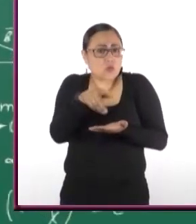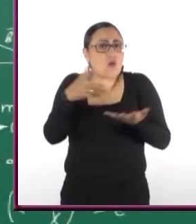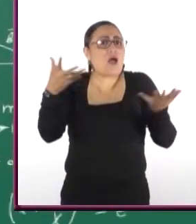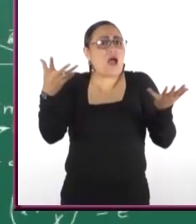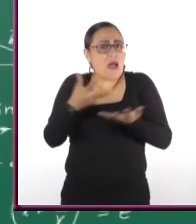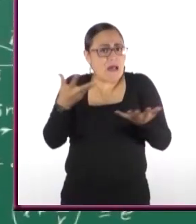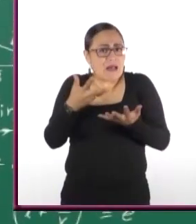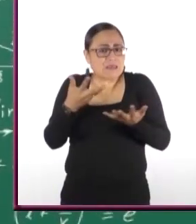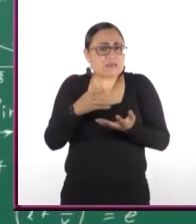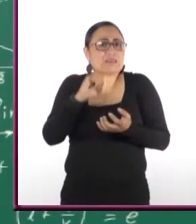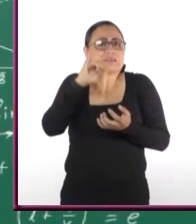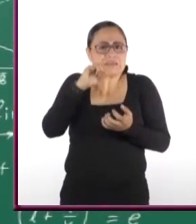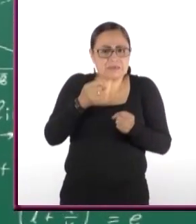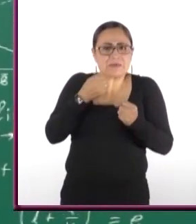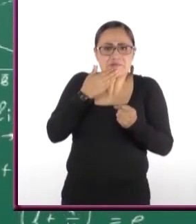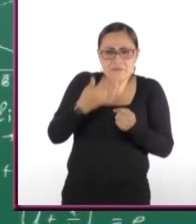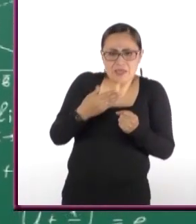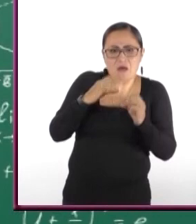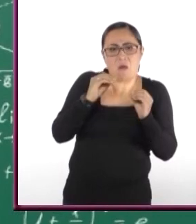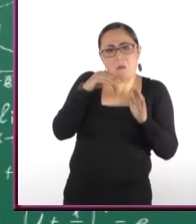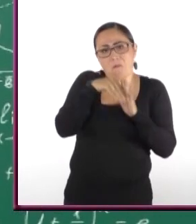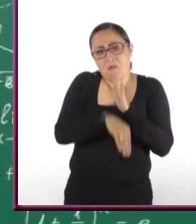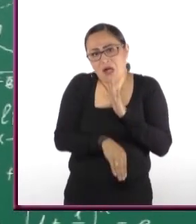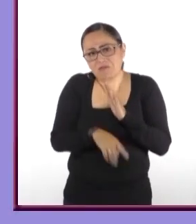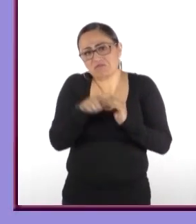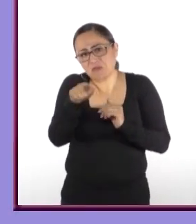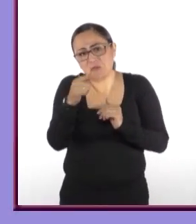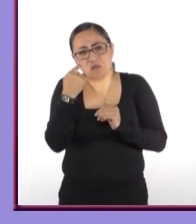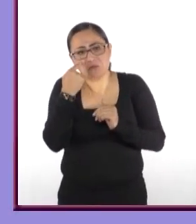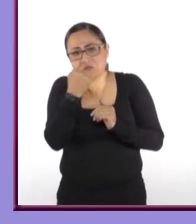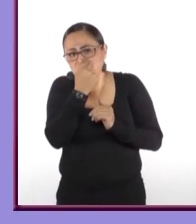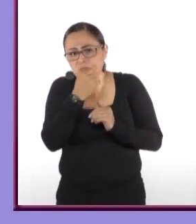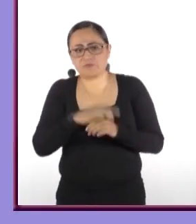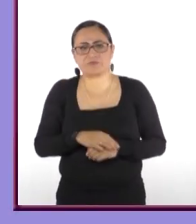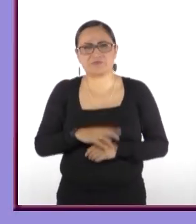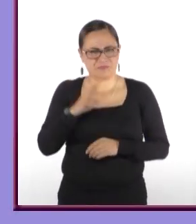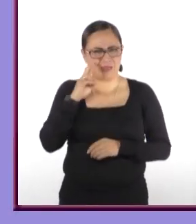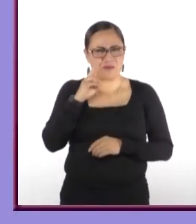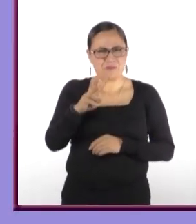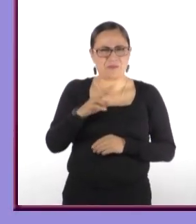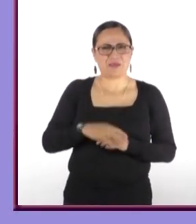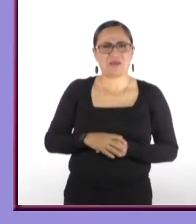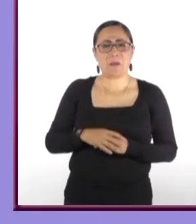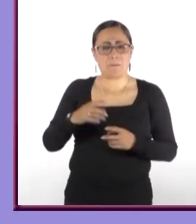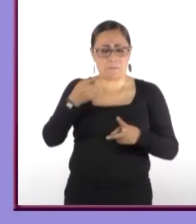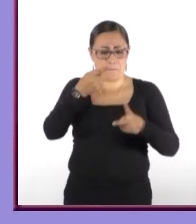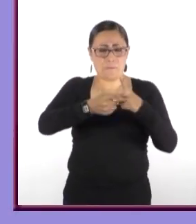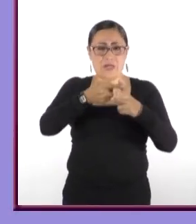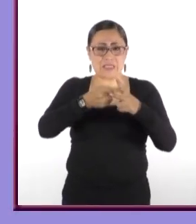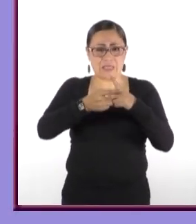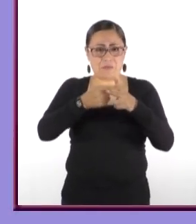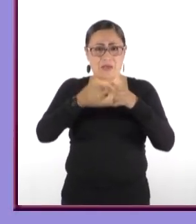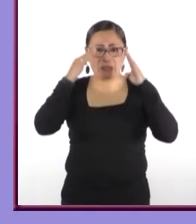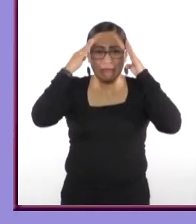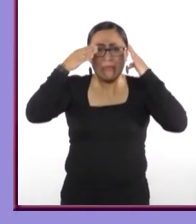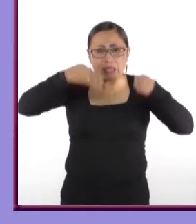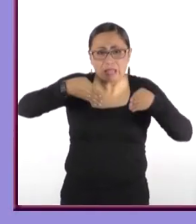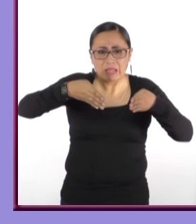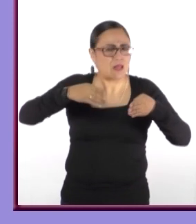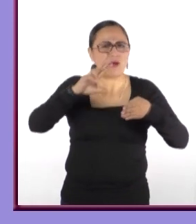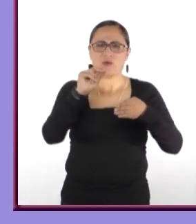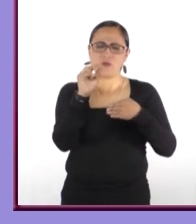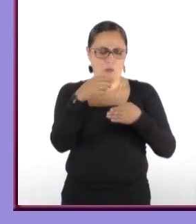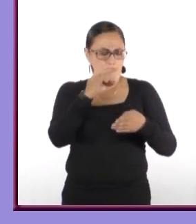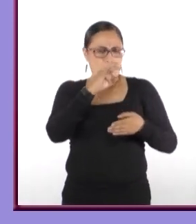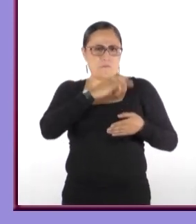hagas podrá ayudarte a confirmar. ¿Lo puedes ver? El problema no es por las matemáticas, es por